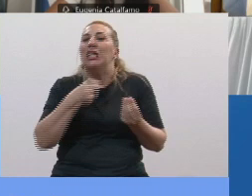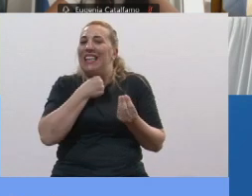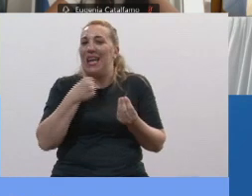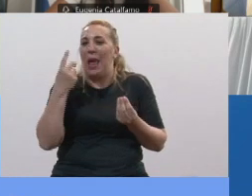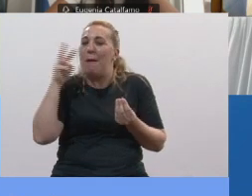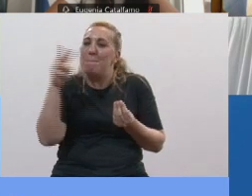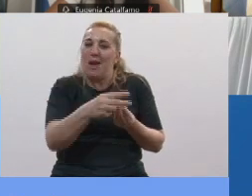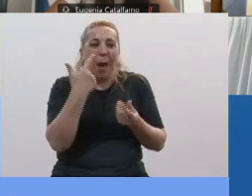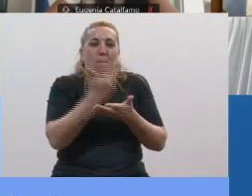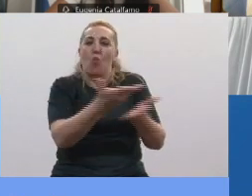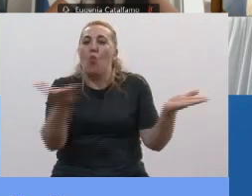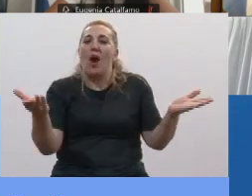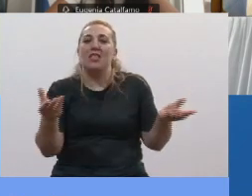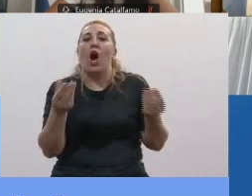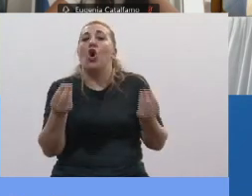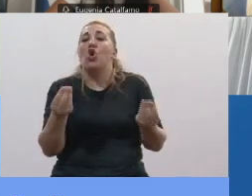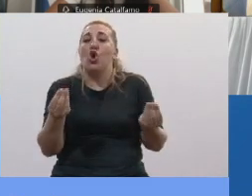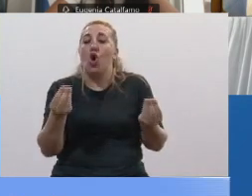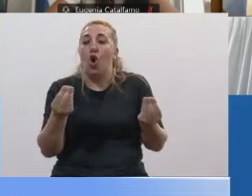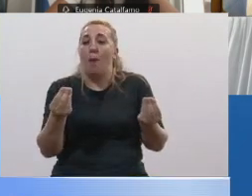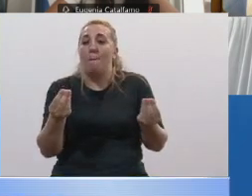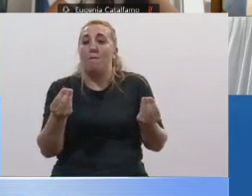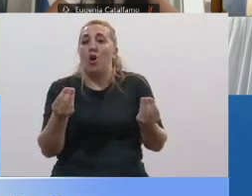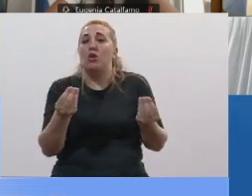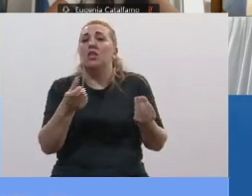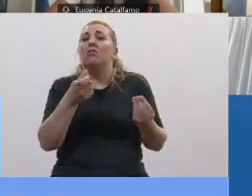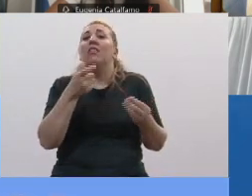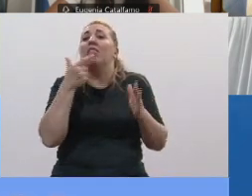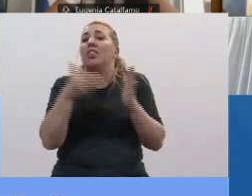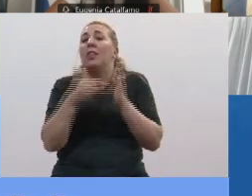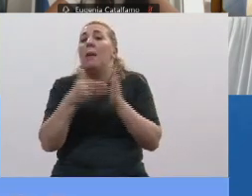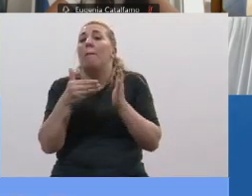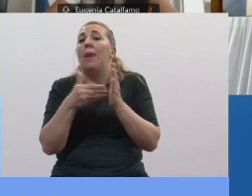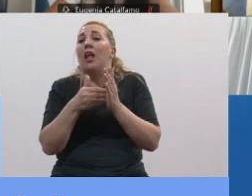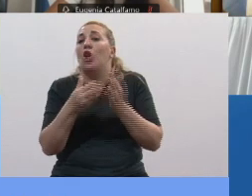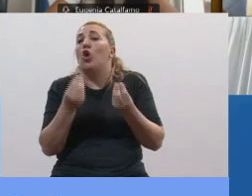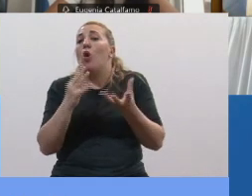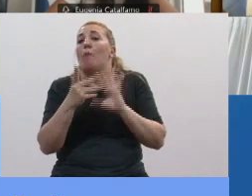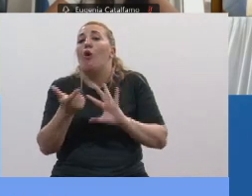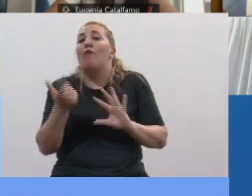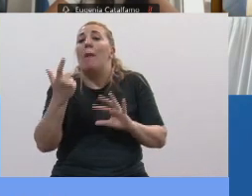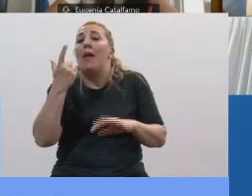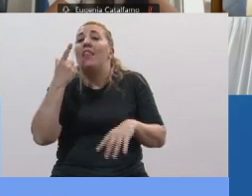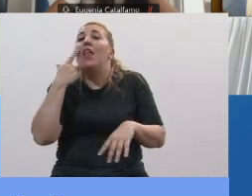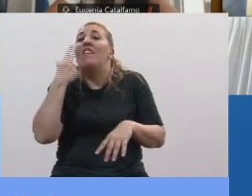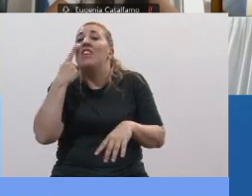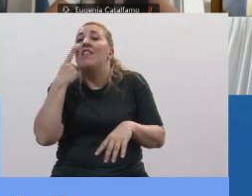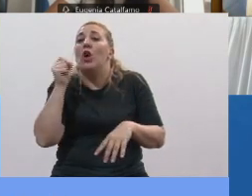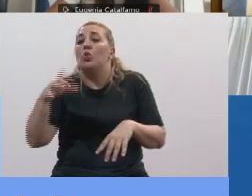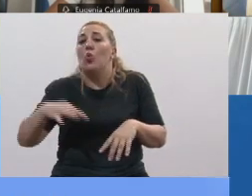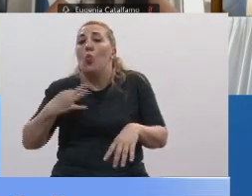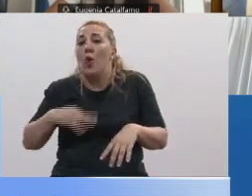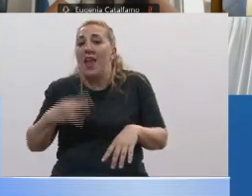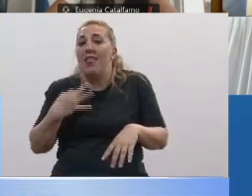vea cómo, según cómo hubiéramos vivido, quedaríamos en la historia